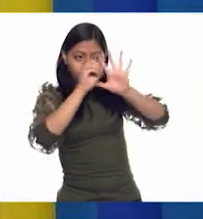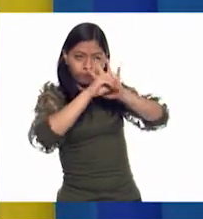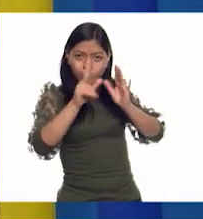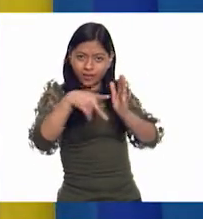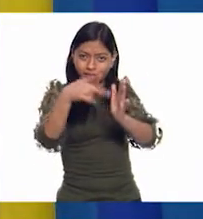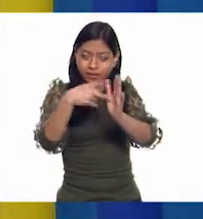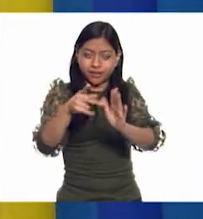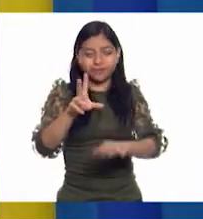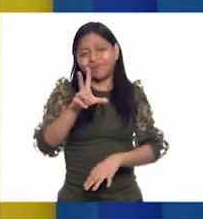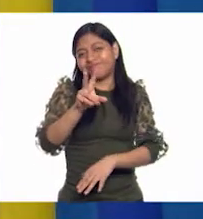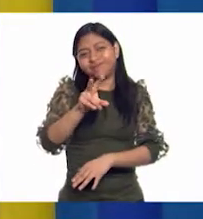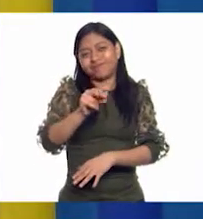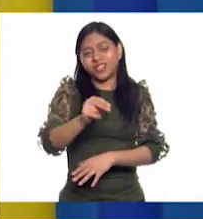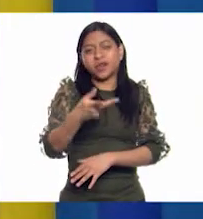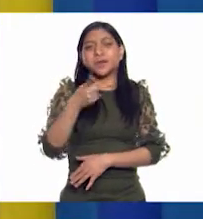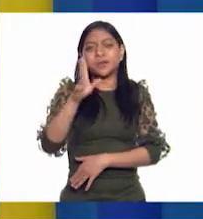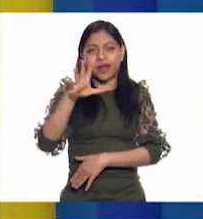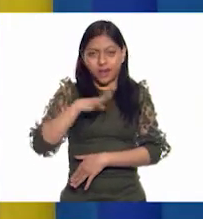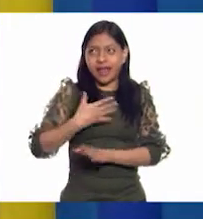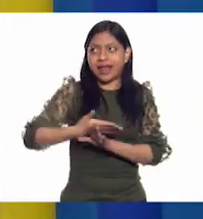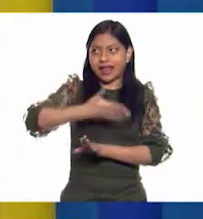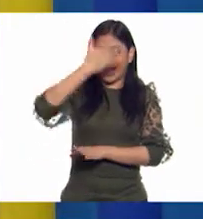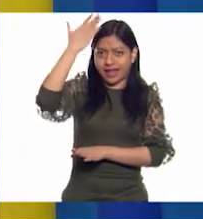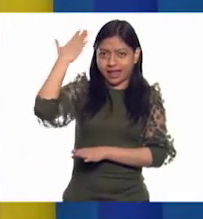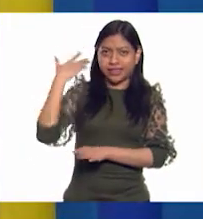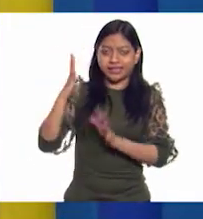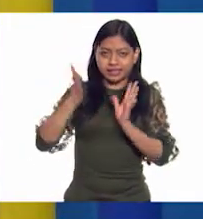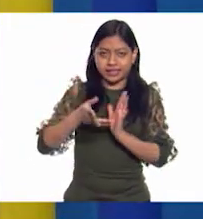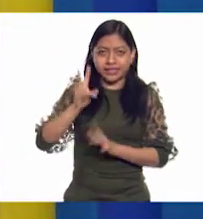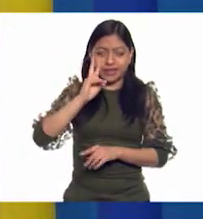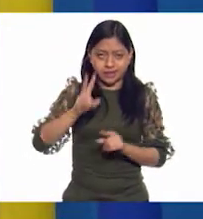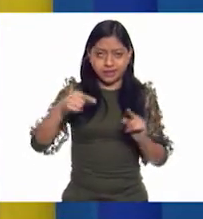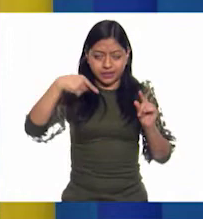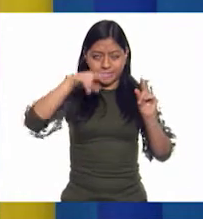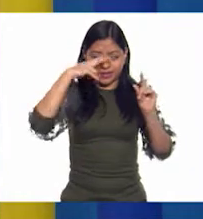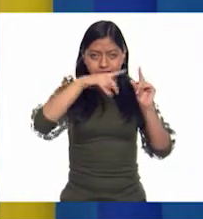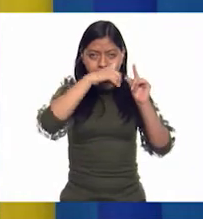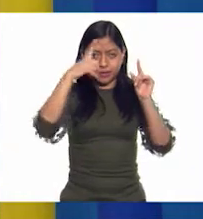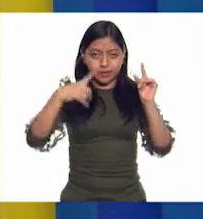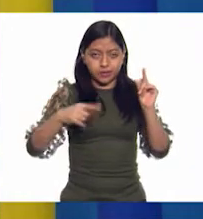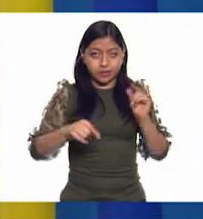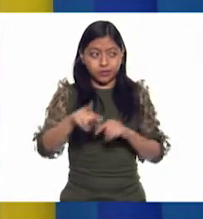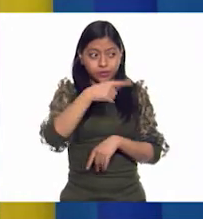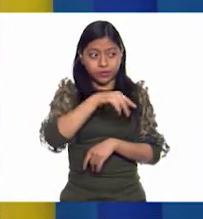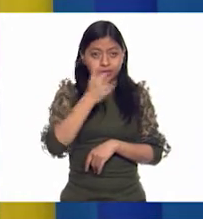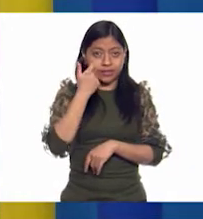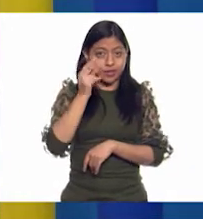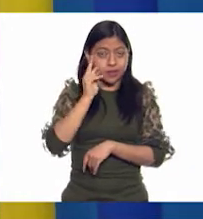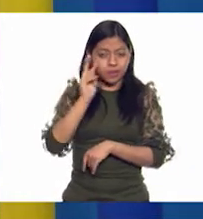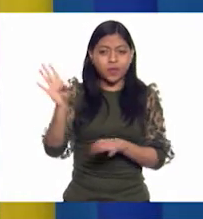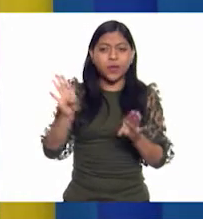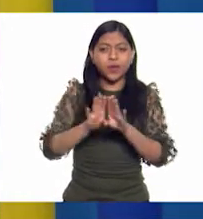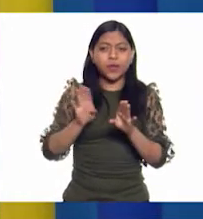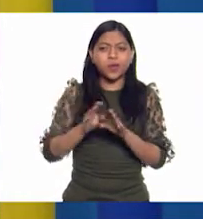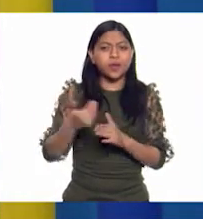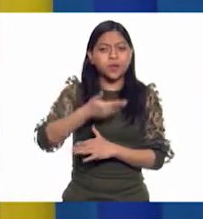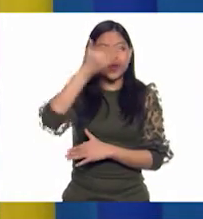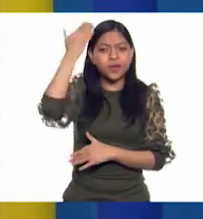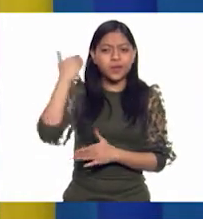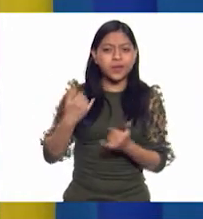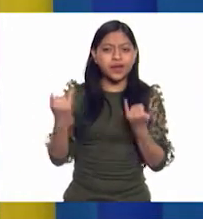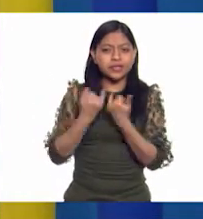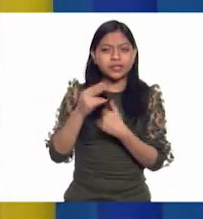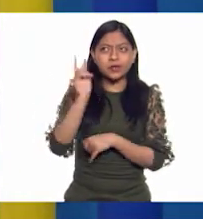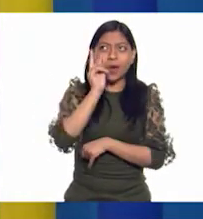pero tenemos registros de los eclipses que se pudieron ver en México en años anteriores. ¿Quieres ver cómo sucedió y qué se hizo para preparar